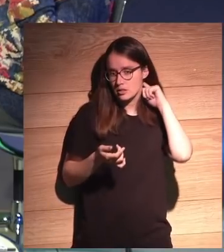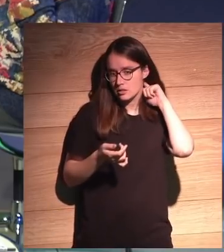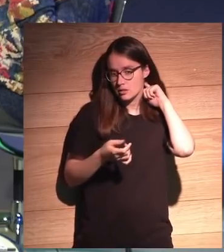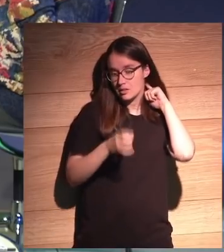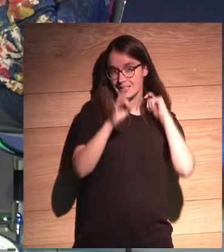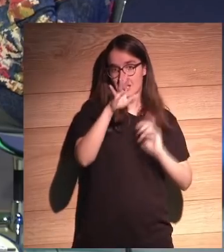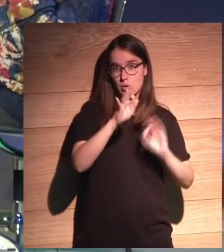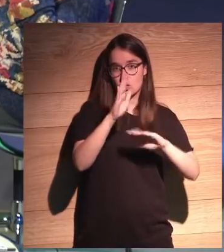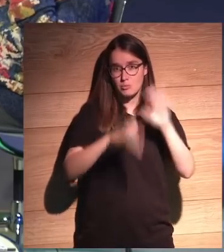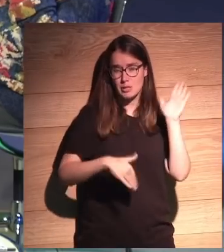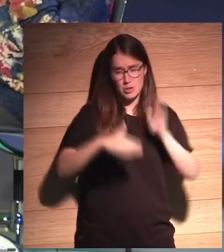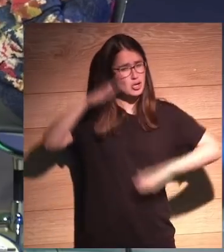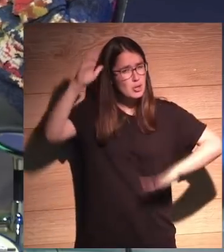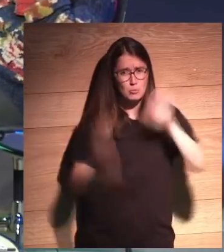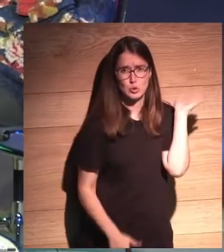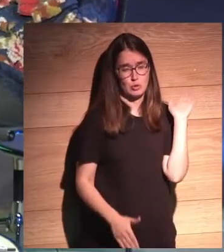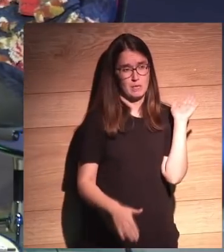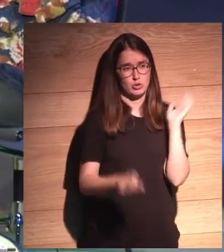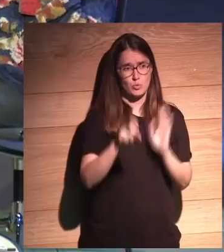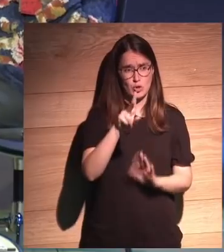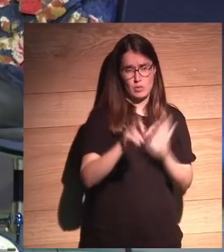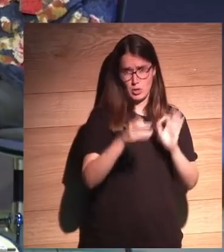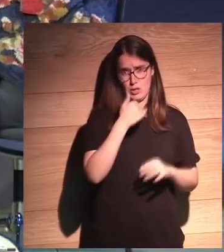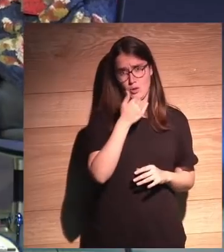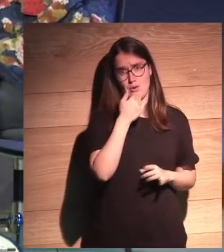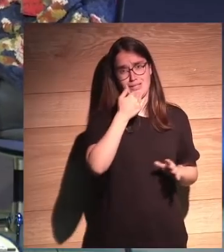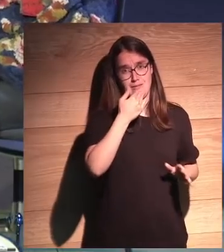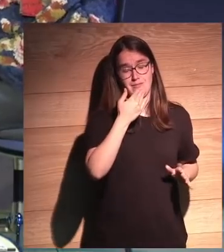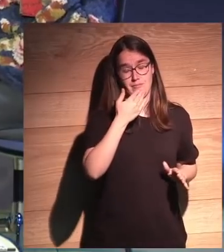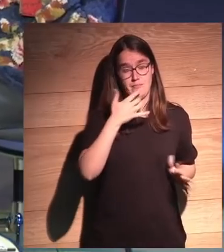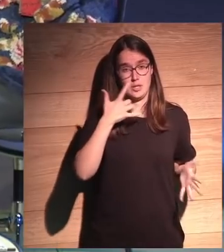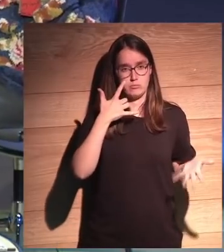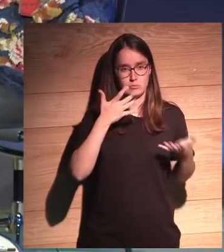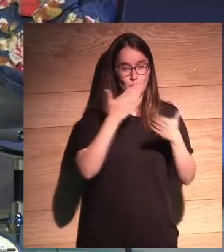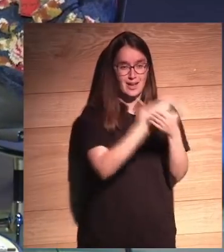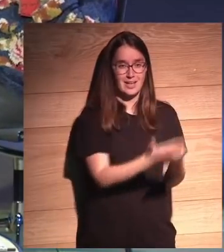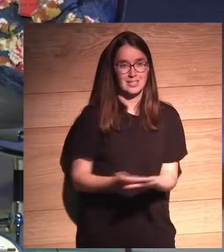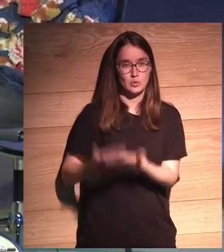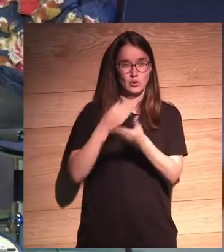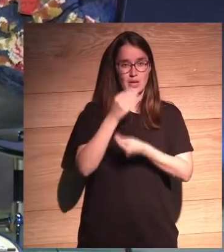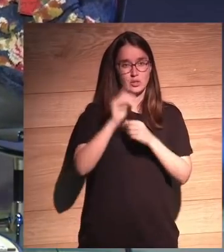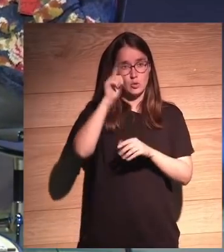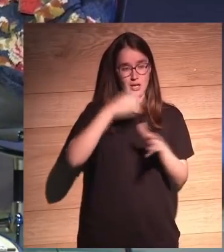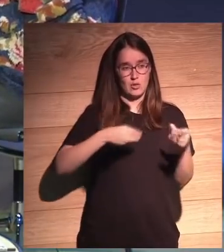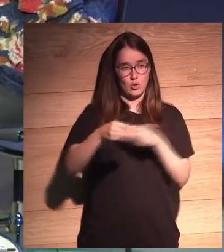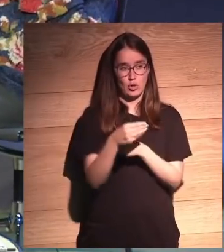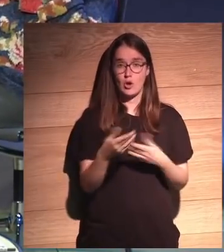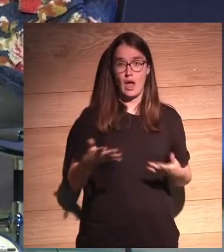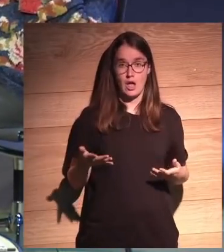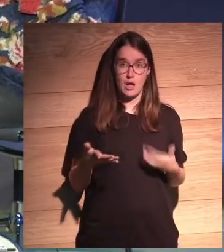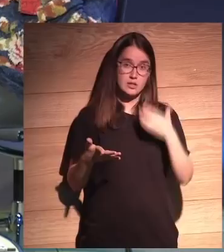del 15%, pero creo que es mucho menos, o sea que es un 12 o algo así. Ha salido en un estudio que ha hecho una doctoranda,